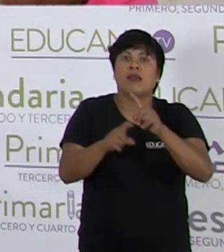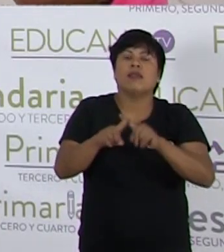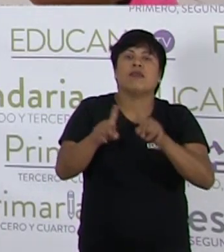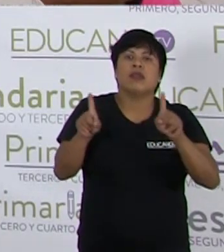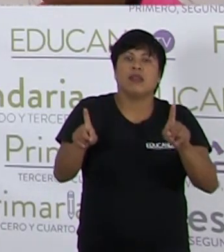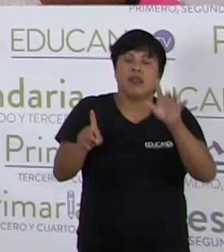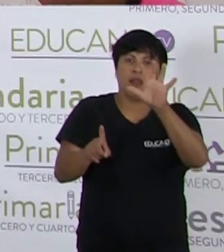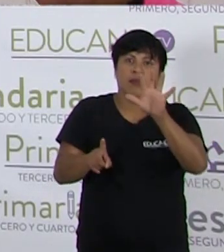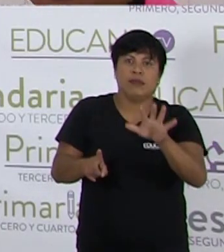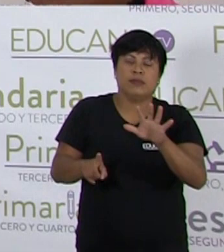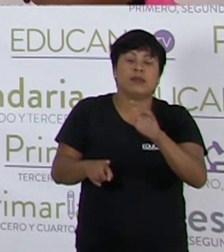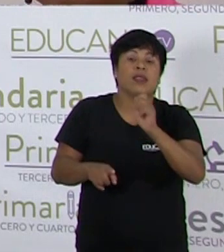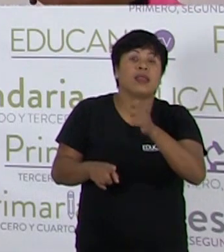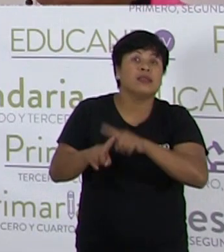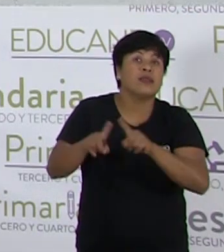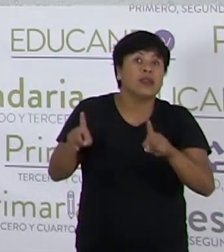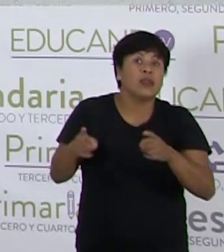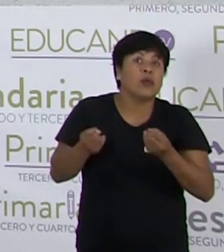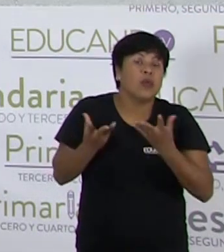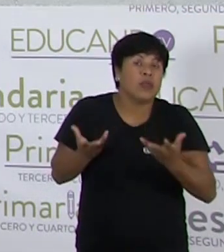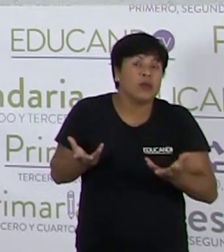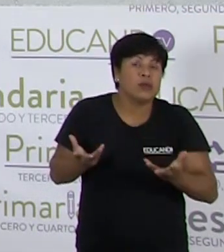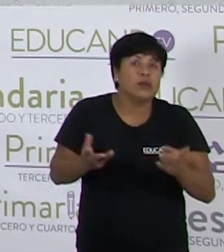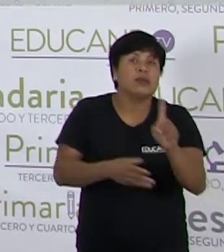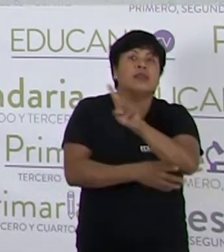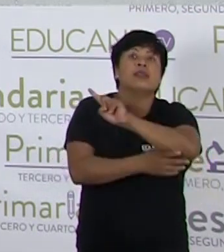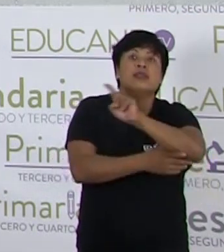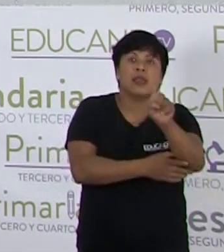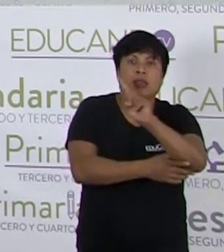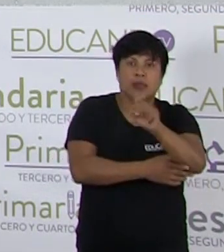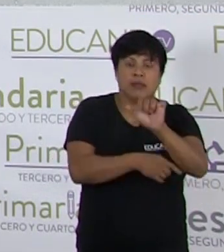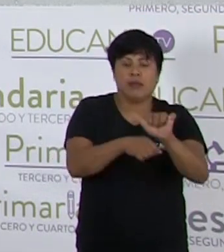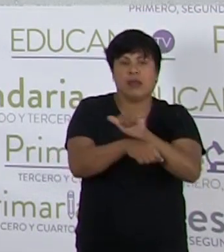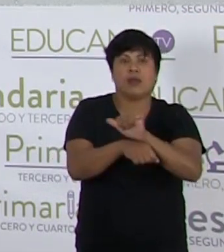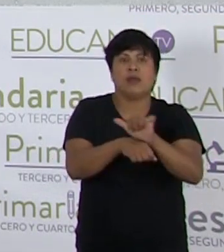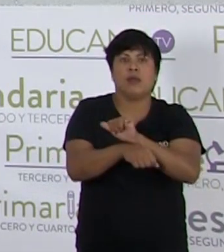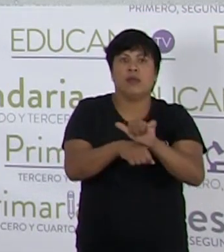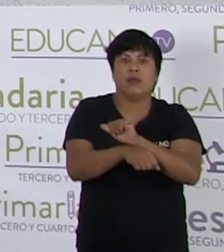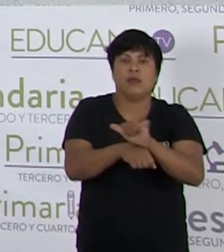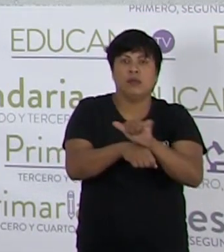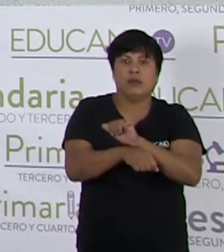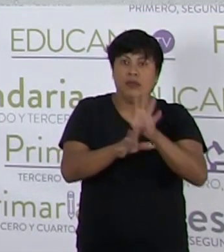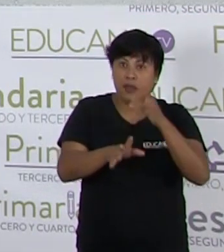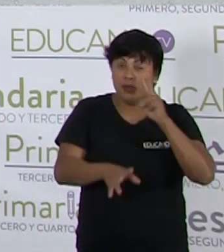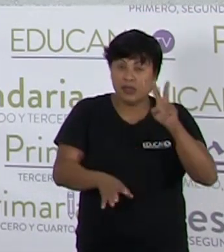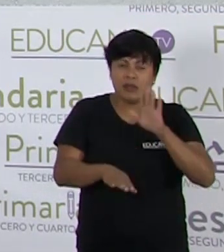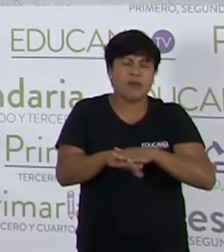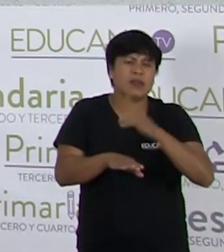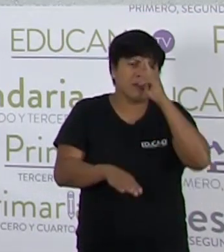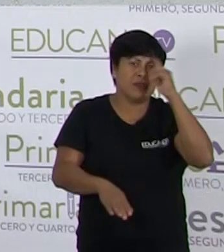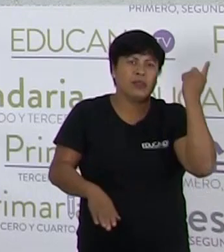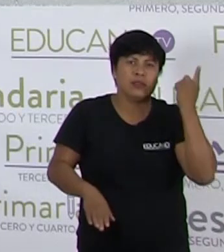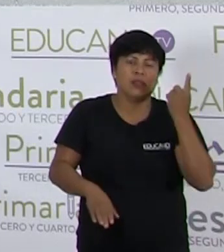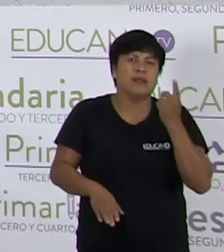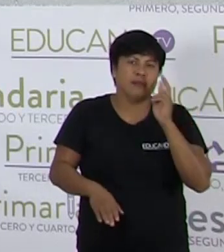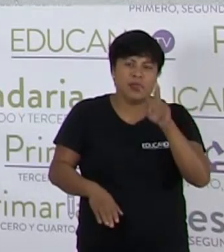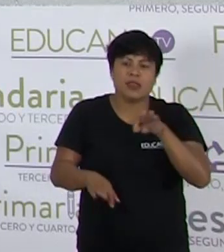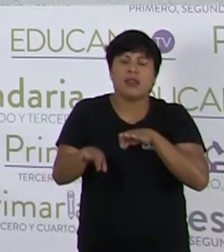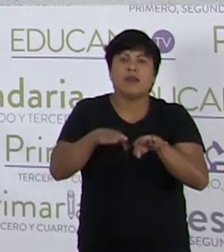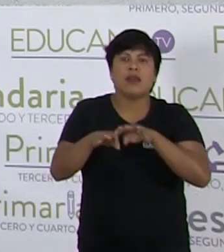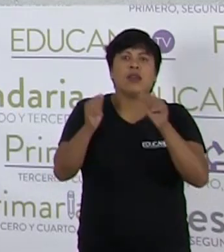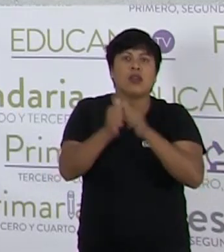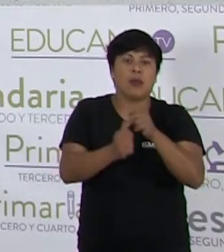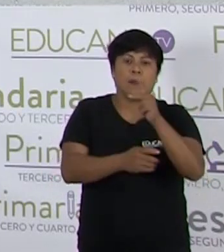diferencia. La diferencia son 100 automóviles. ¿Ya viste qué fácil es trabajar